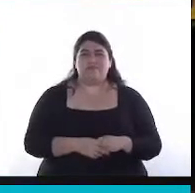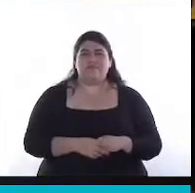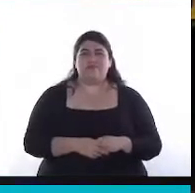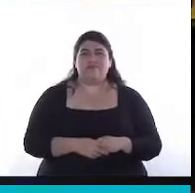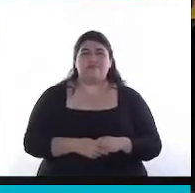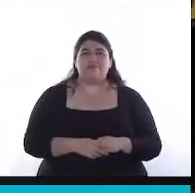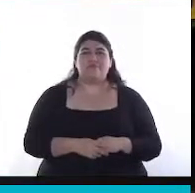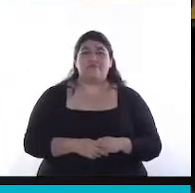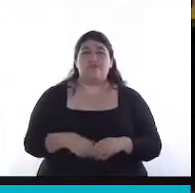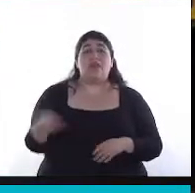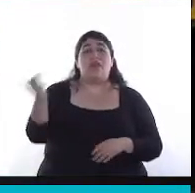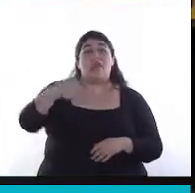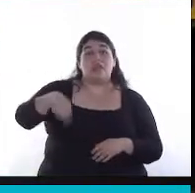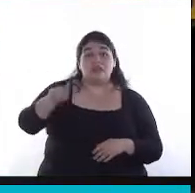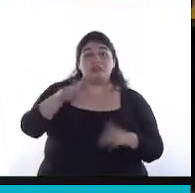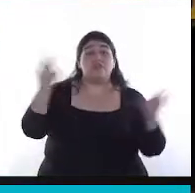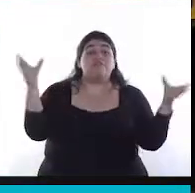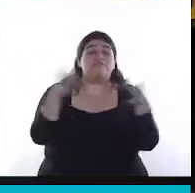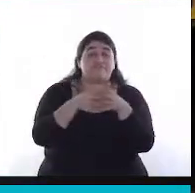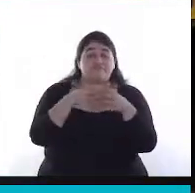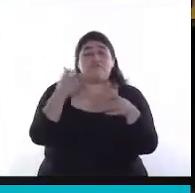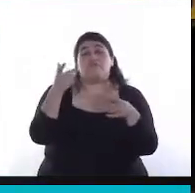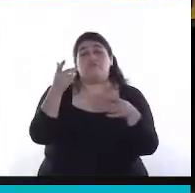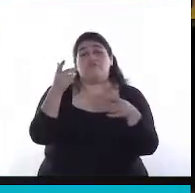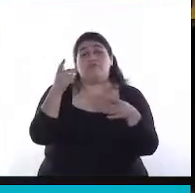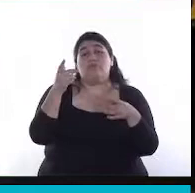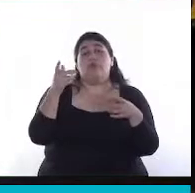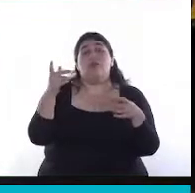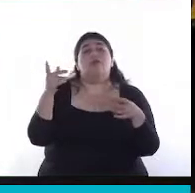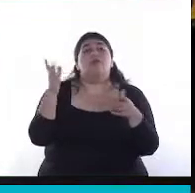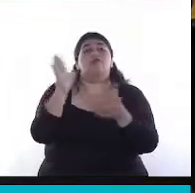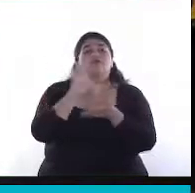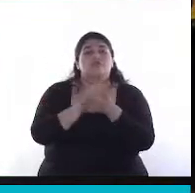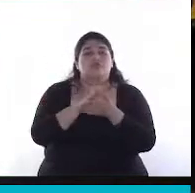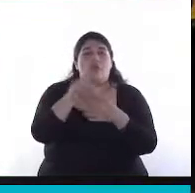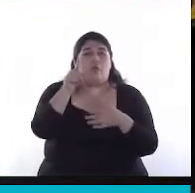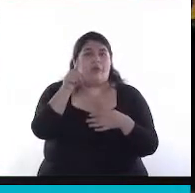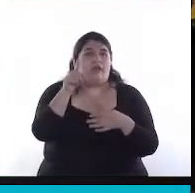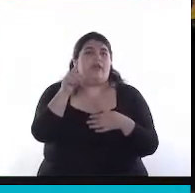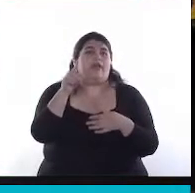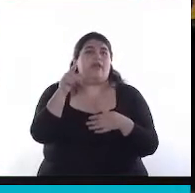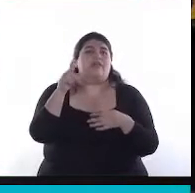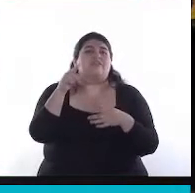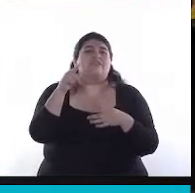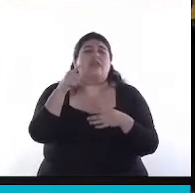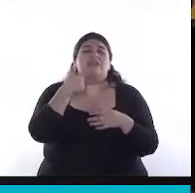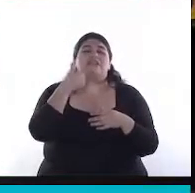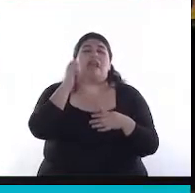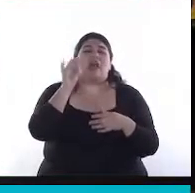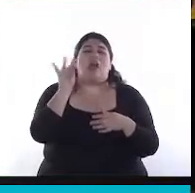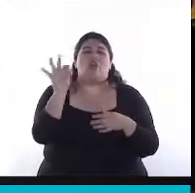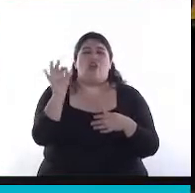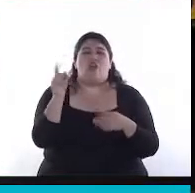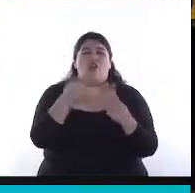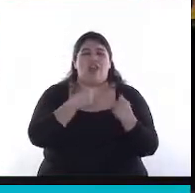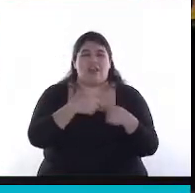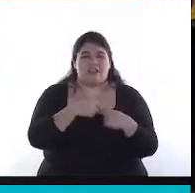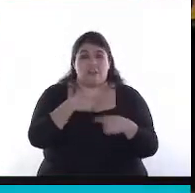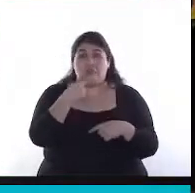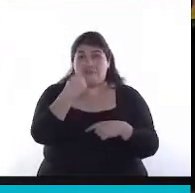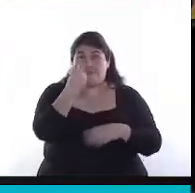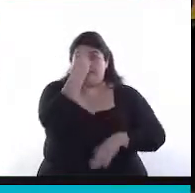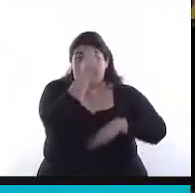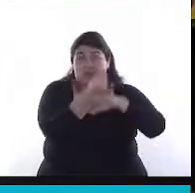ellos tienen oficina de justicia del sagrado corazón de los recursos por dios donde acá está el procurador